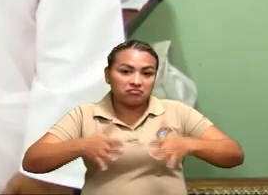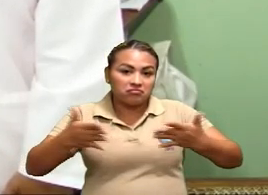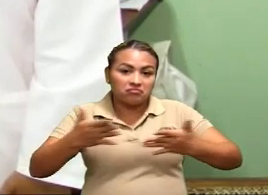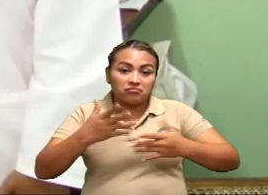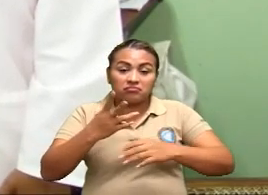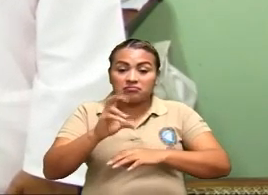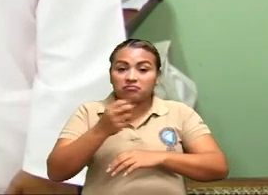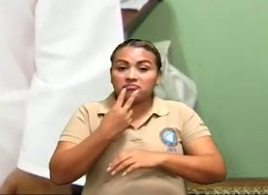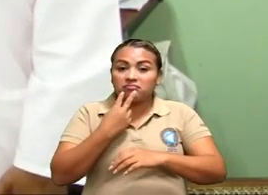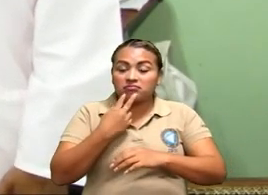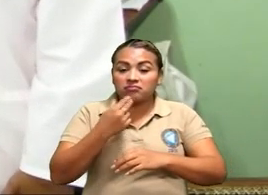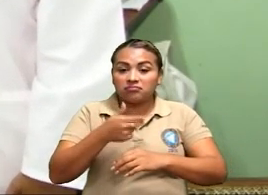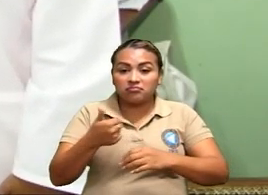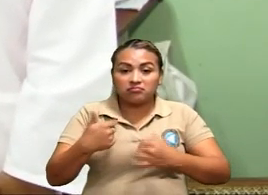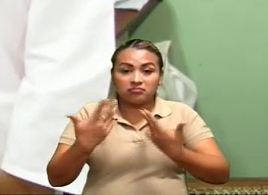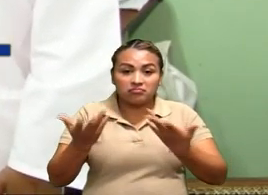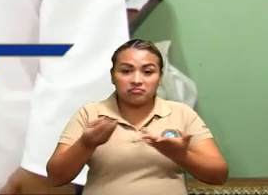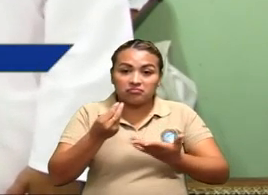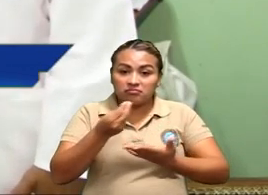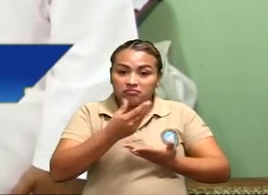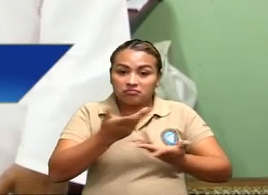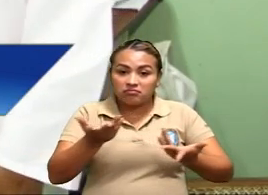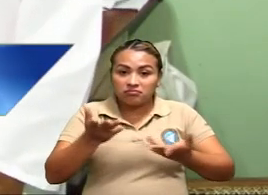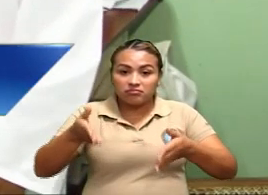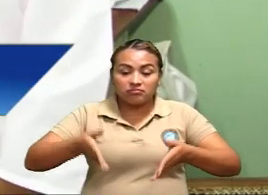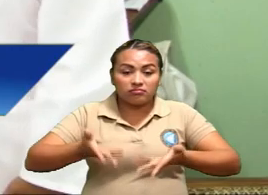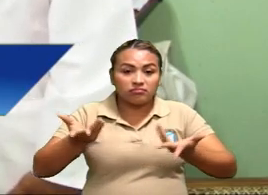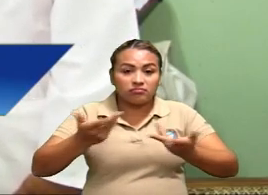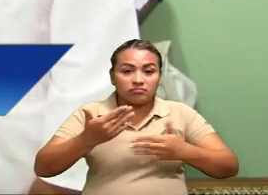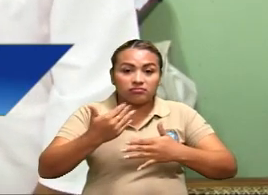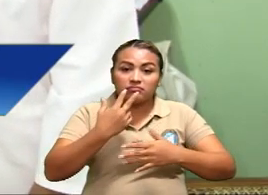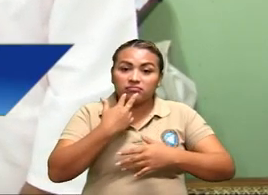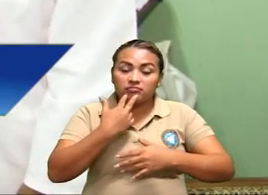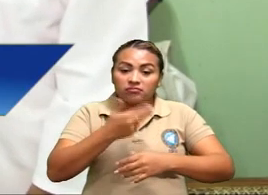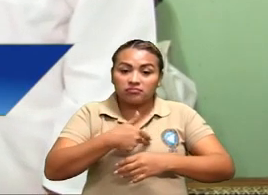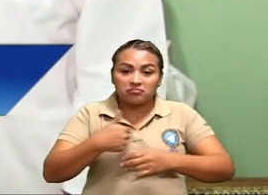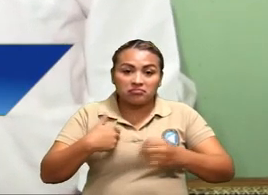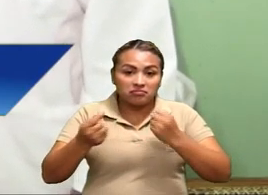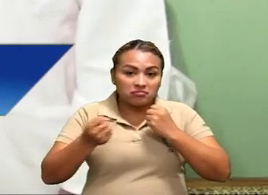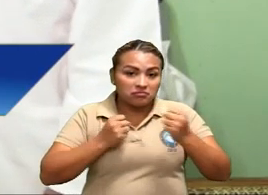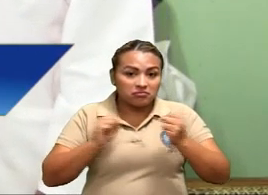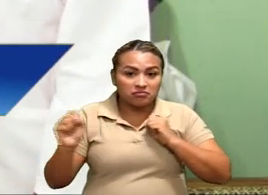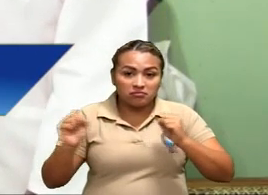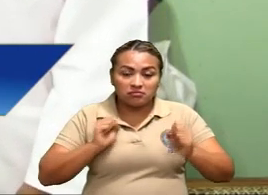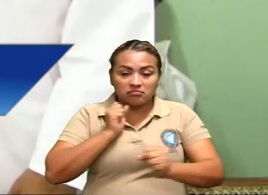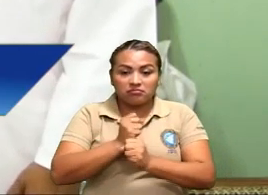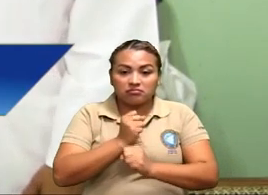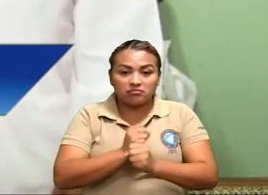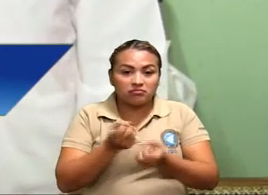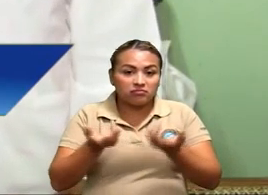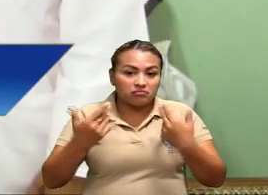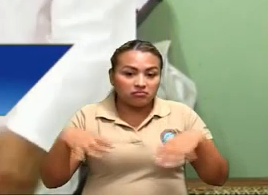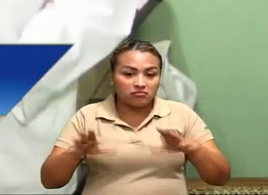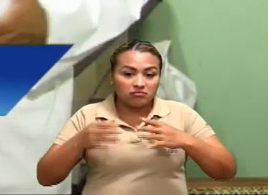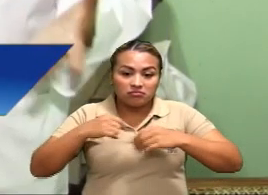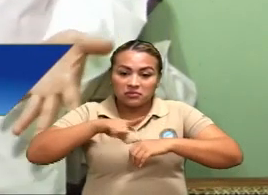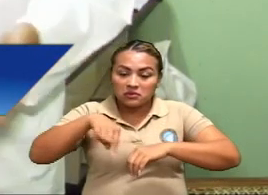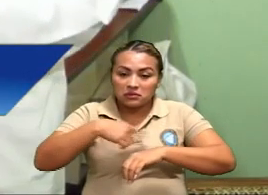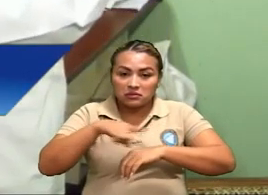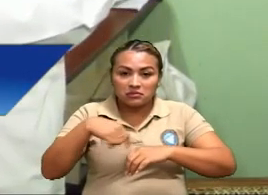nos vamos haciendo obeso por eso, porque ingerimos y no quemamos. O sea, no hacemos ejercicio, a veces tenemos trabajo muy sedentario,